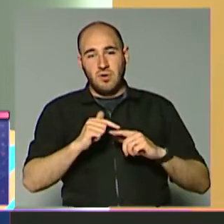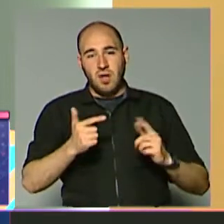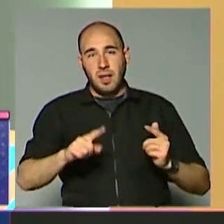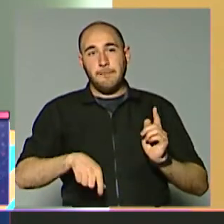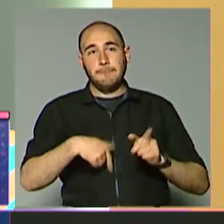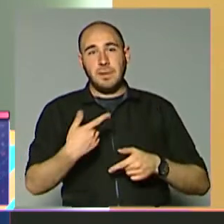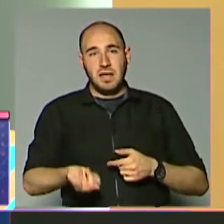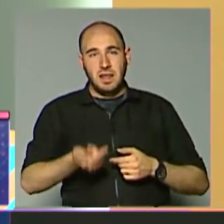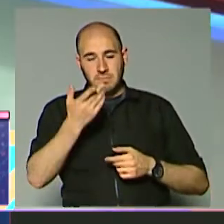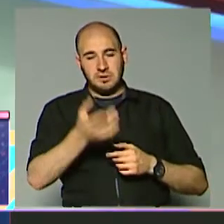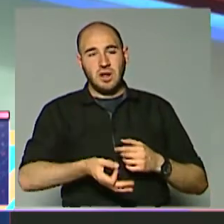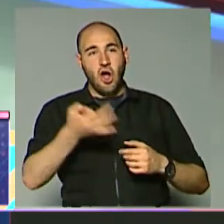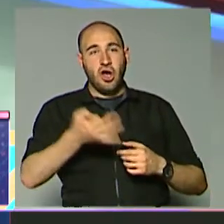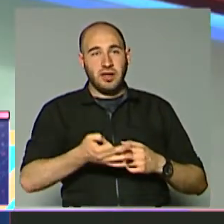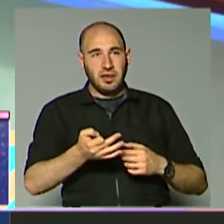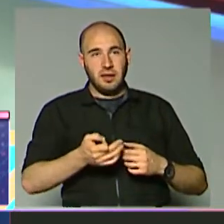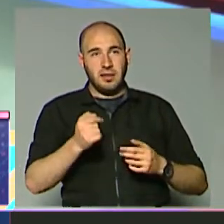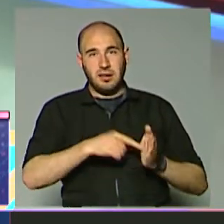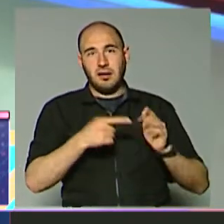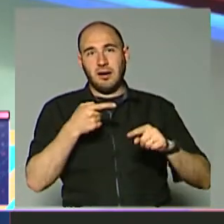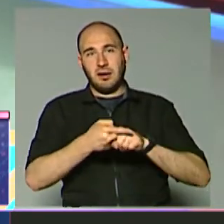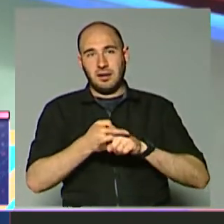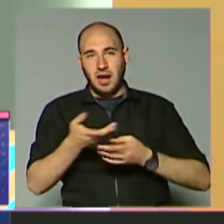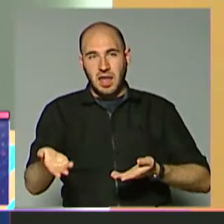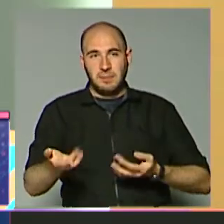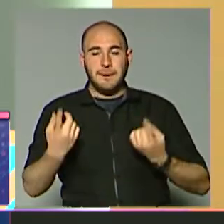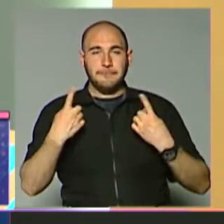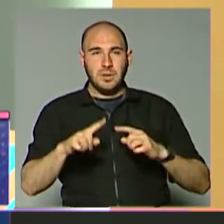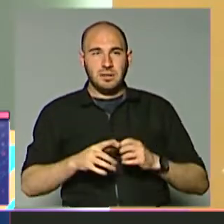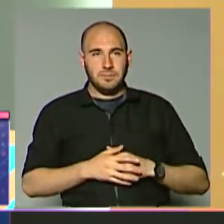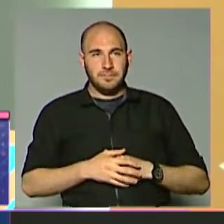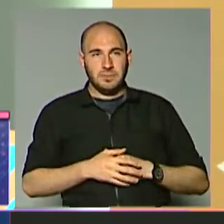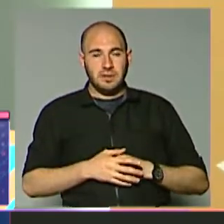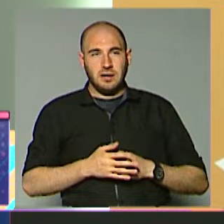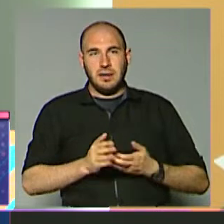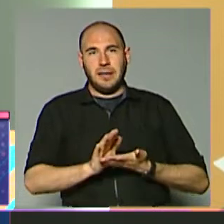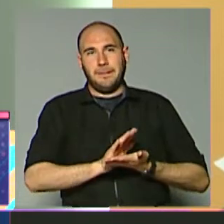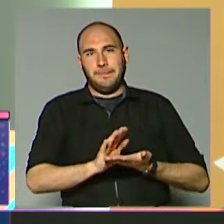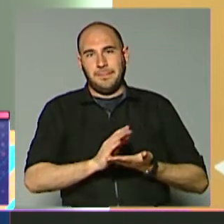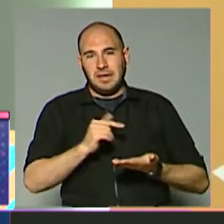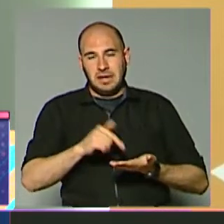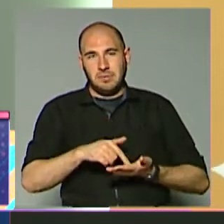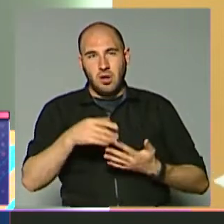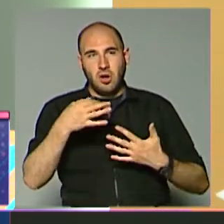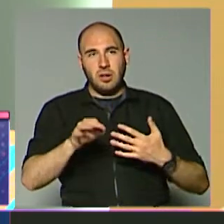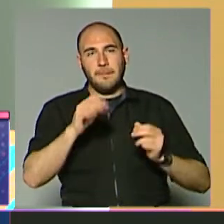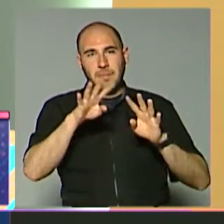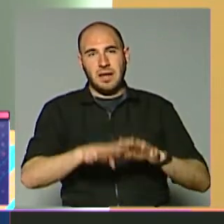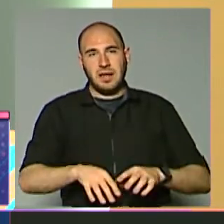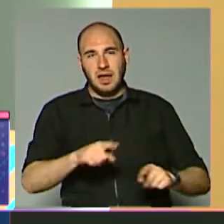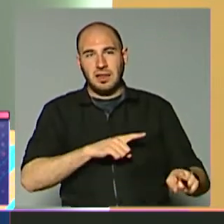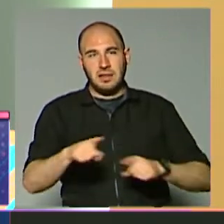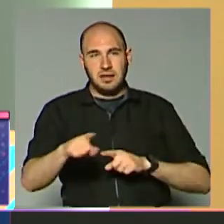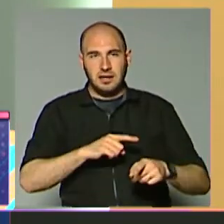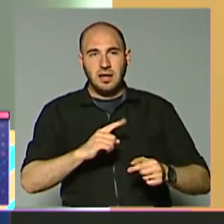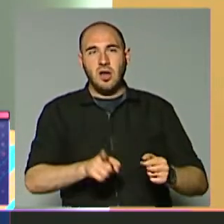mañana el autor original se levanta y reclama. Claro. Pero mínimamente revisar plataformas digitales que